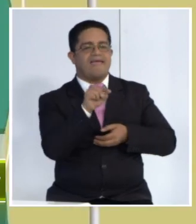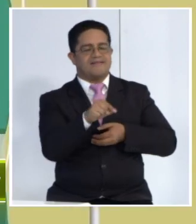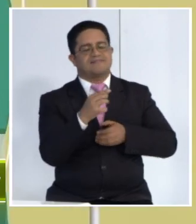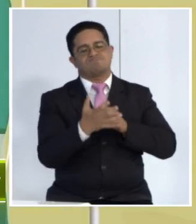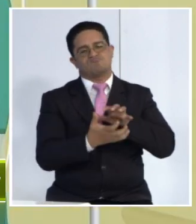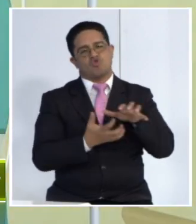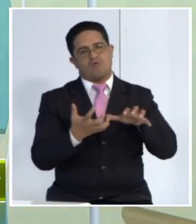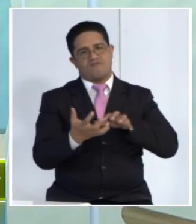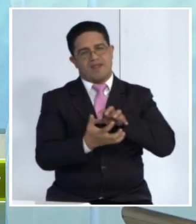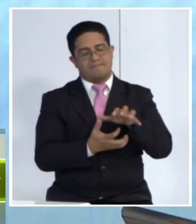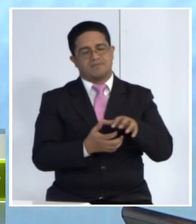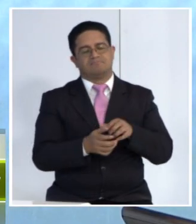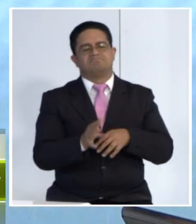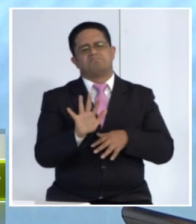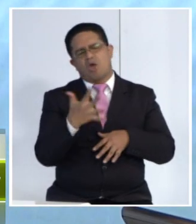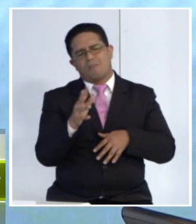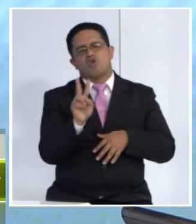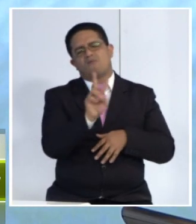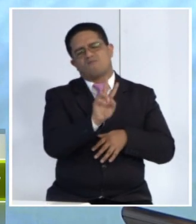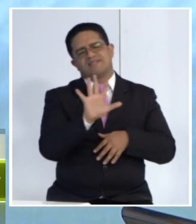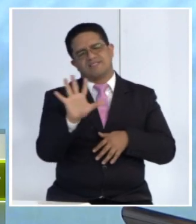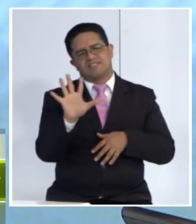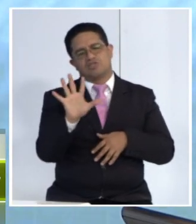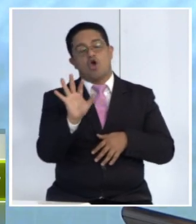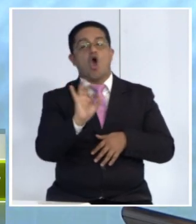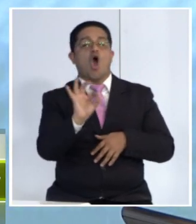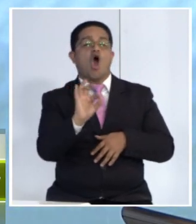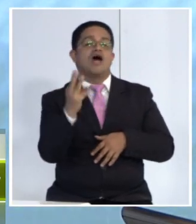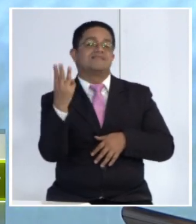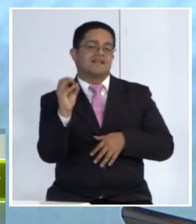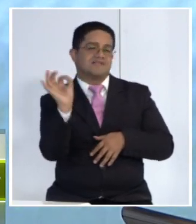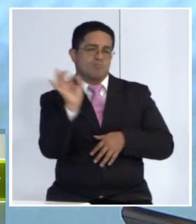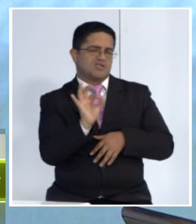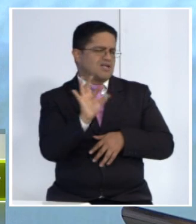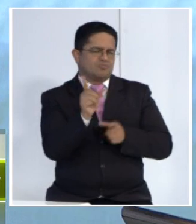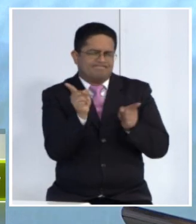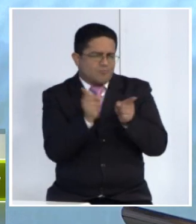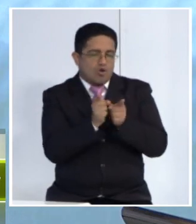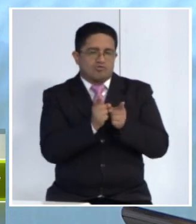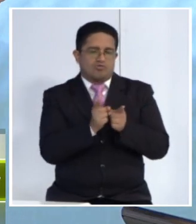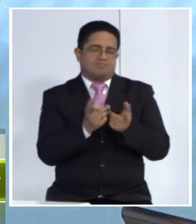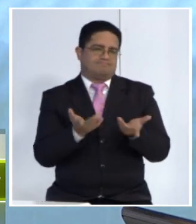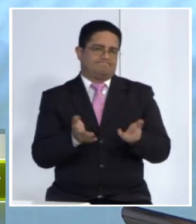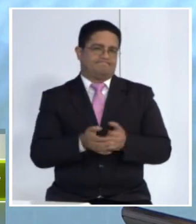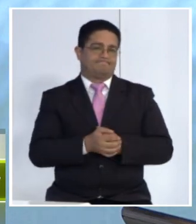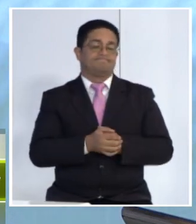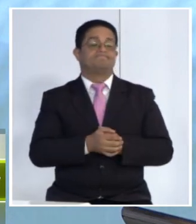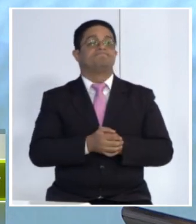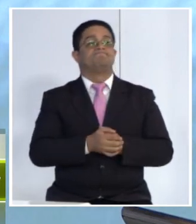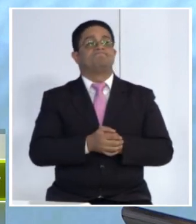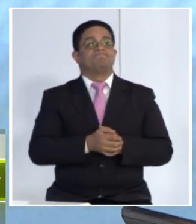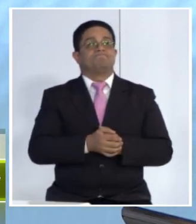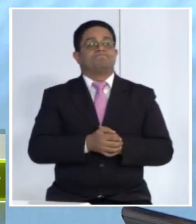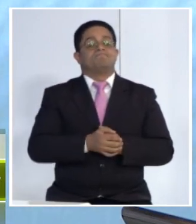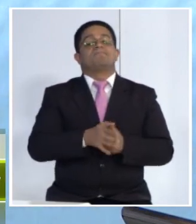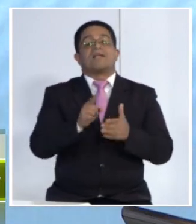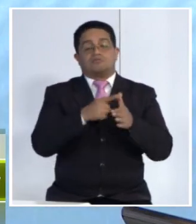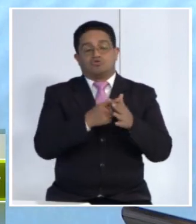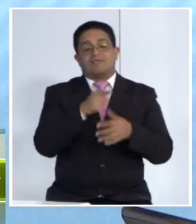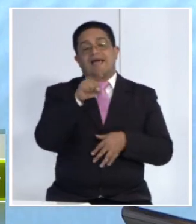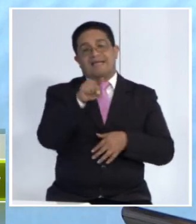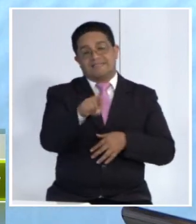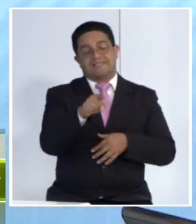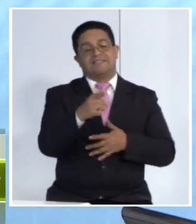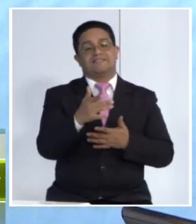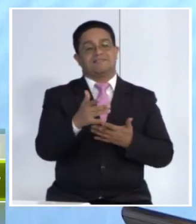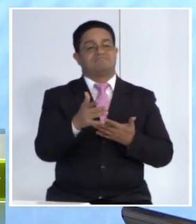patología. 25 a 30%. Que no es tan alto tampoco. No, no es tan alto. Y de hecho, ahí tenemos que hablar de